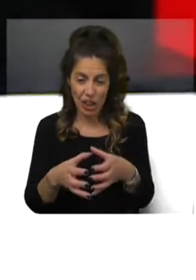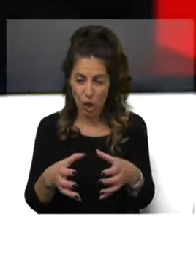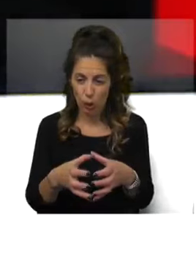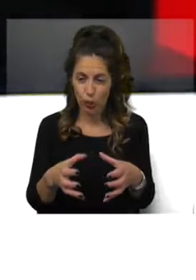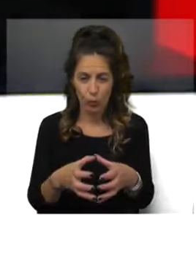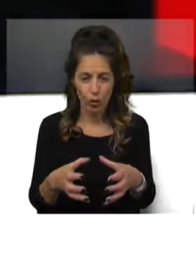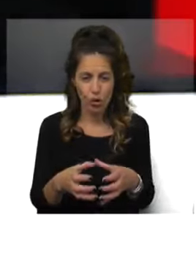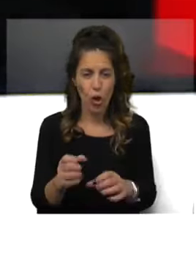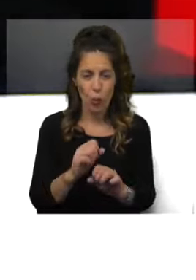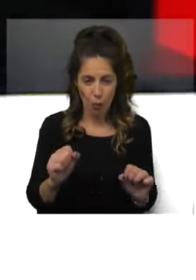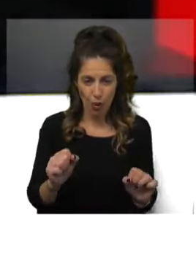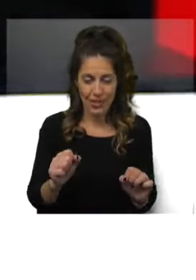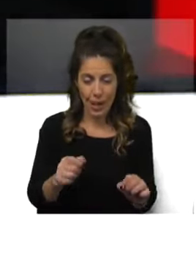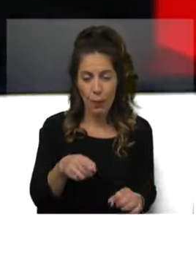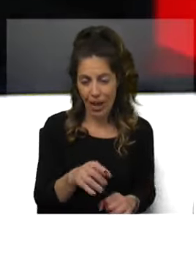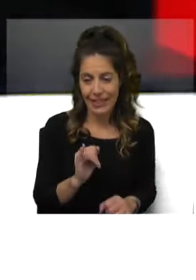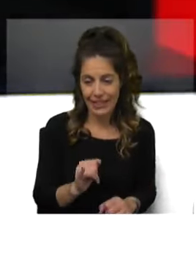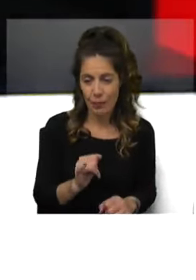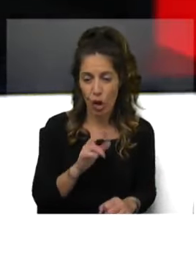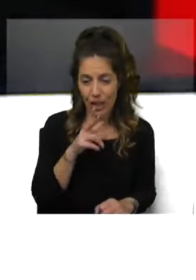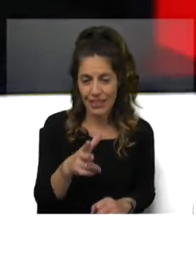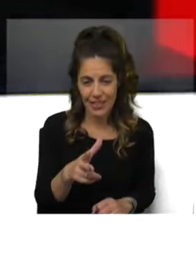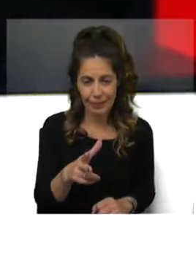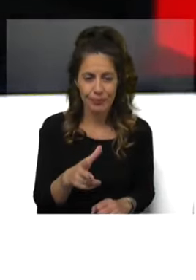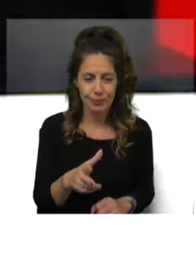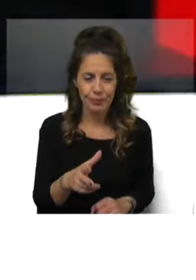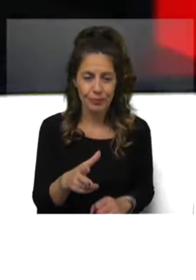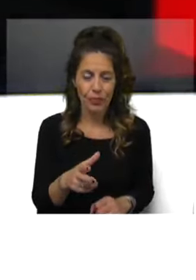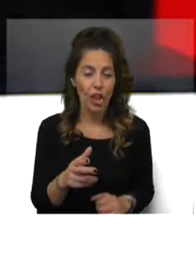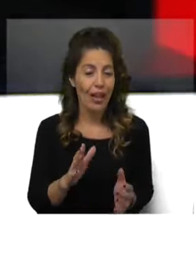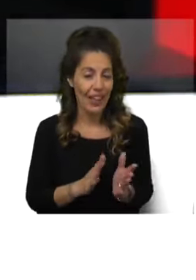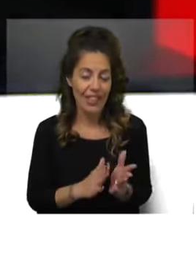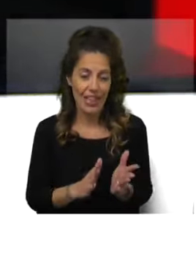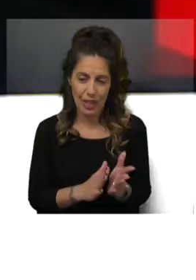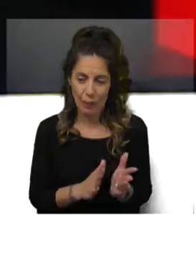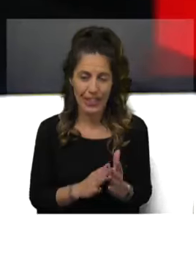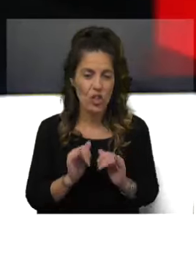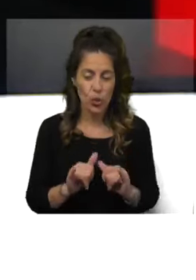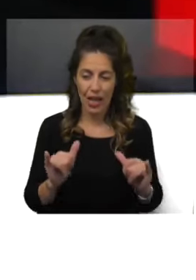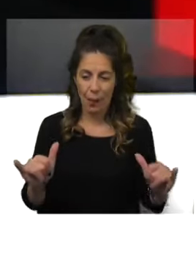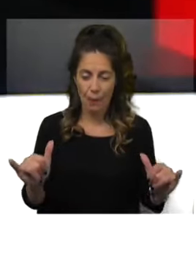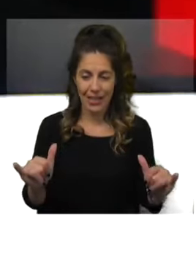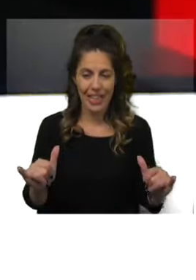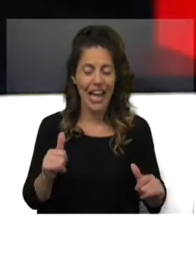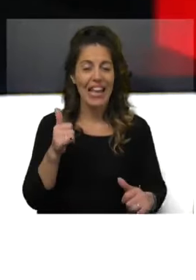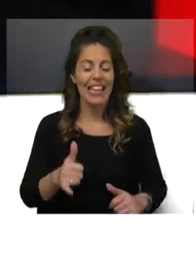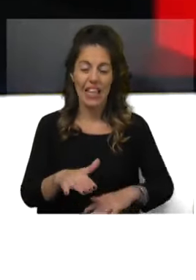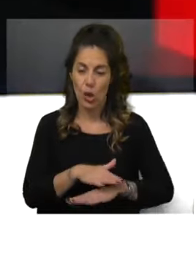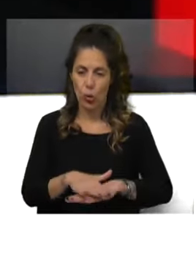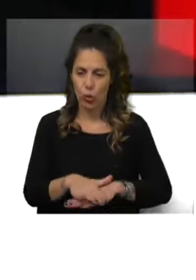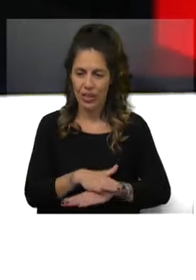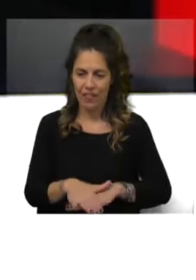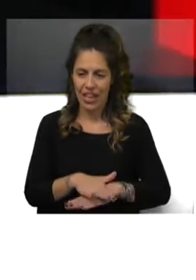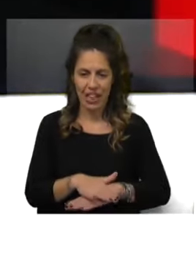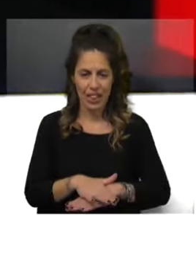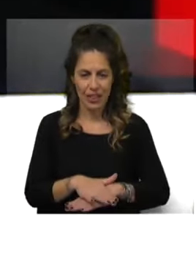todo eso puede ser que vaya por ahí lo que lo que evidentemente es una campaña que que tiene un nivel eh